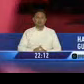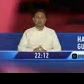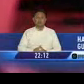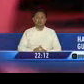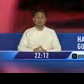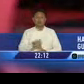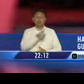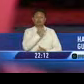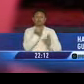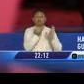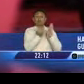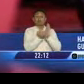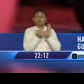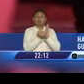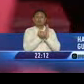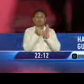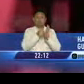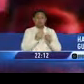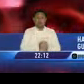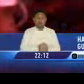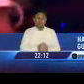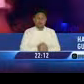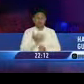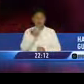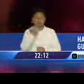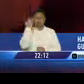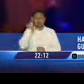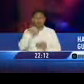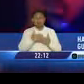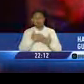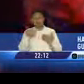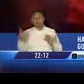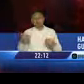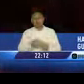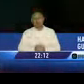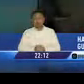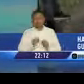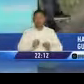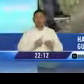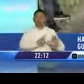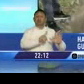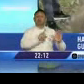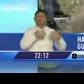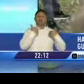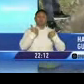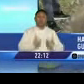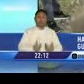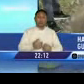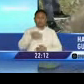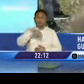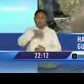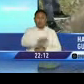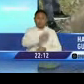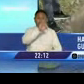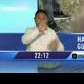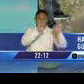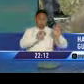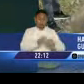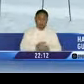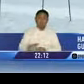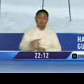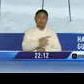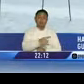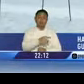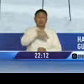Su identificación podría tomar más de 15 días porque las 6 osamentas halladas este martes entre la maleza